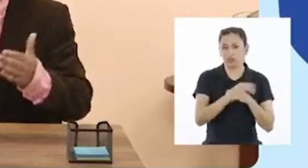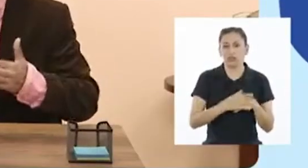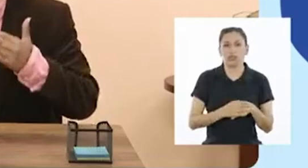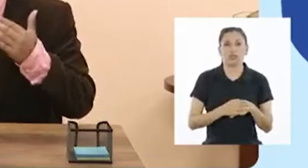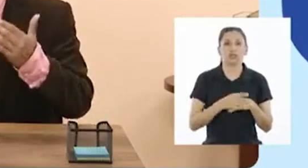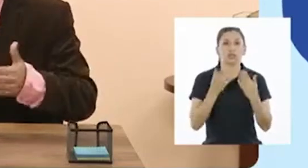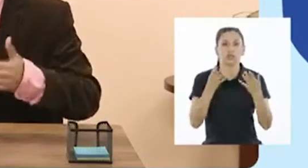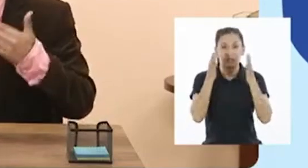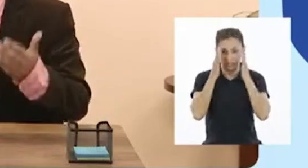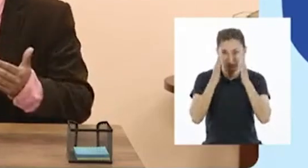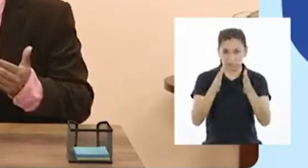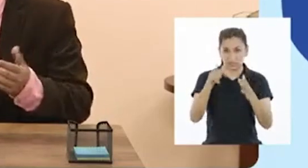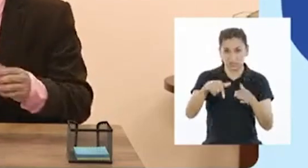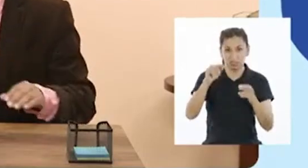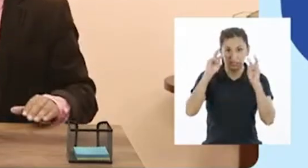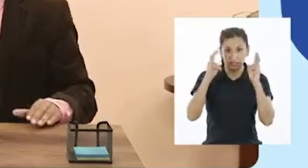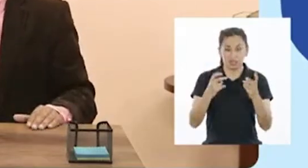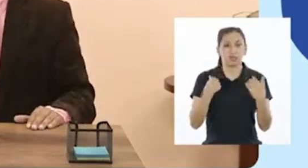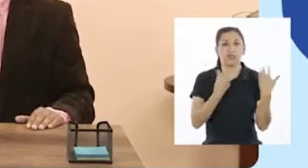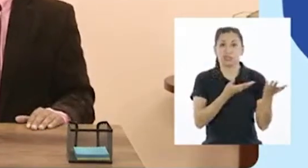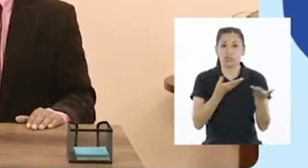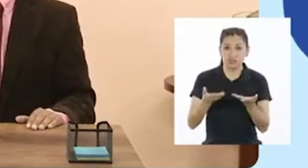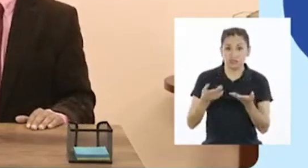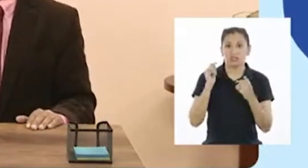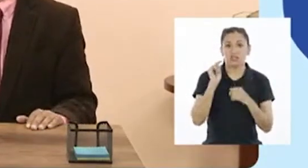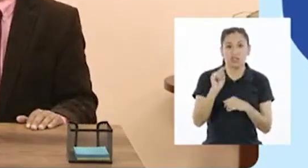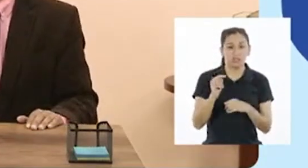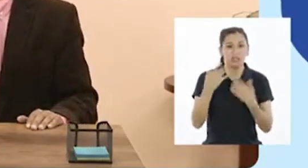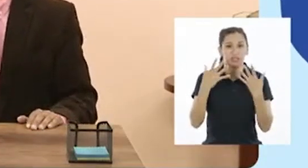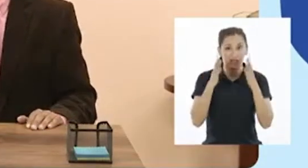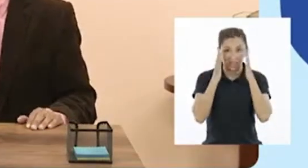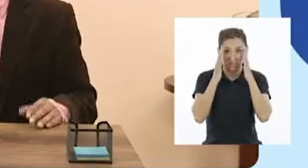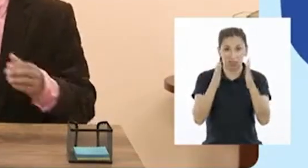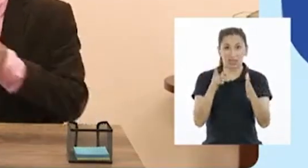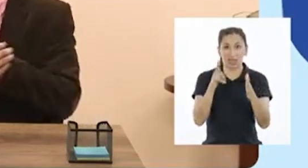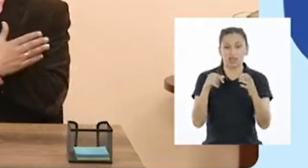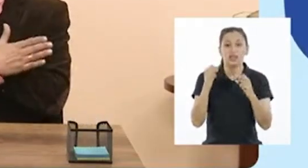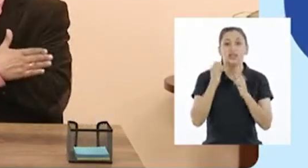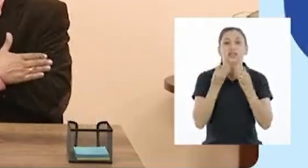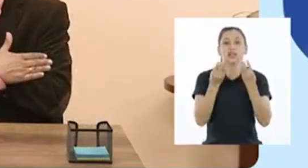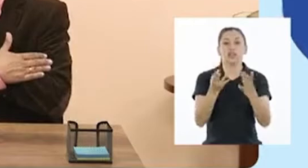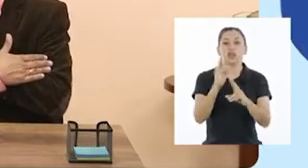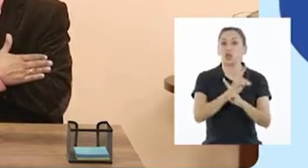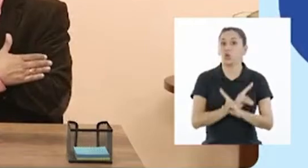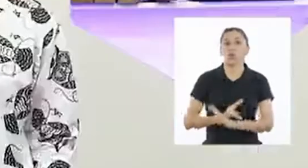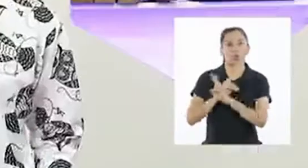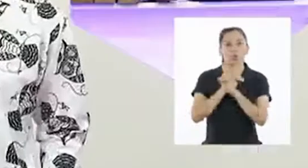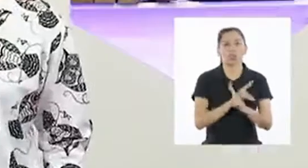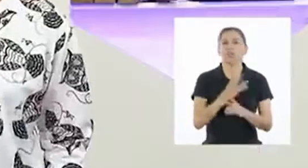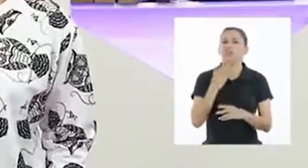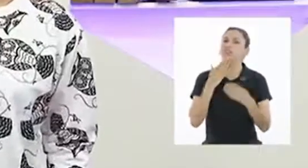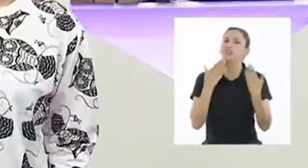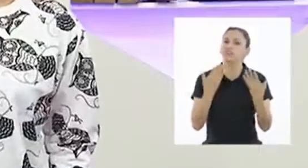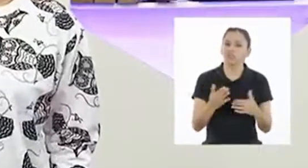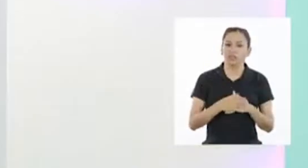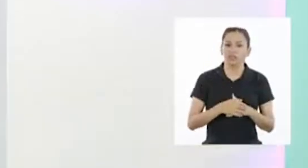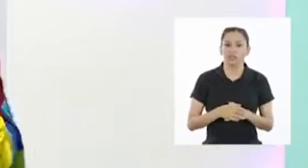para adentrarnos en el tema, he invitado a alguien que se ha dedicado a cuidarnos. ¿A